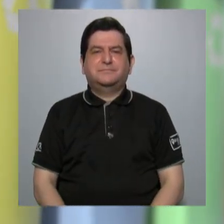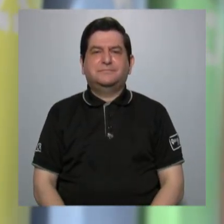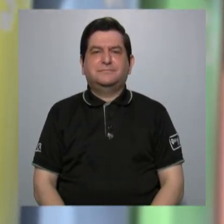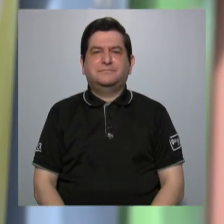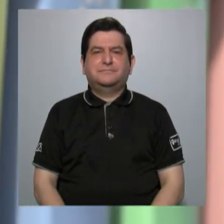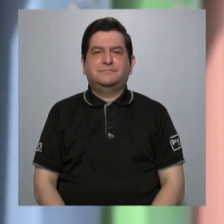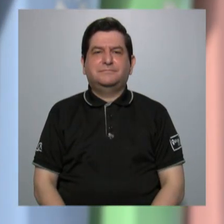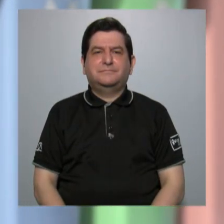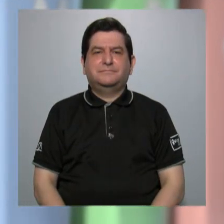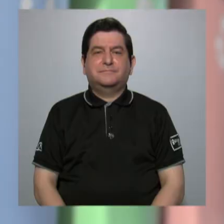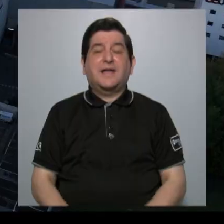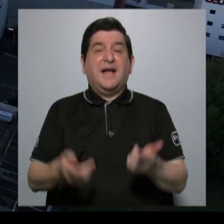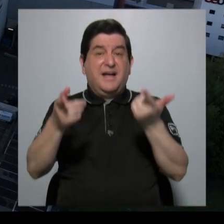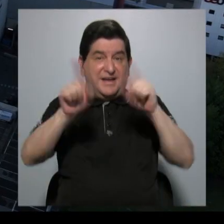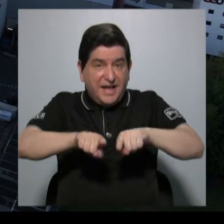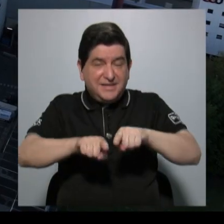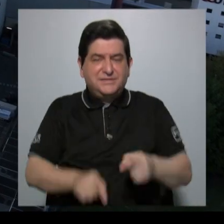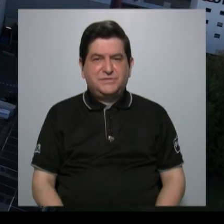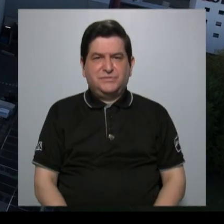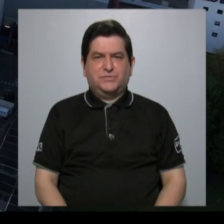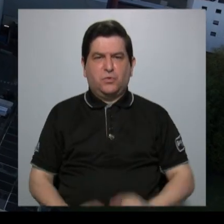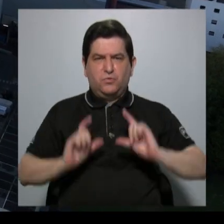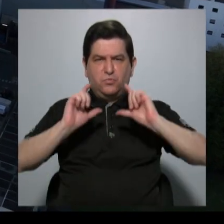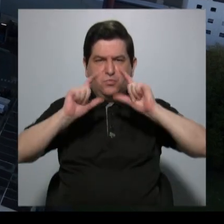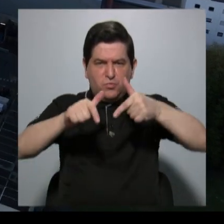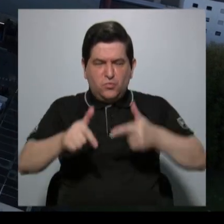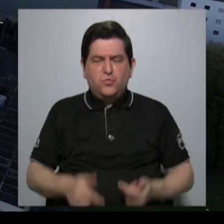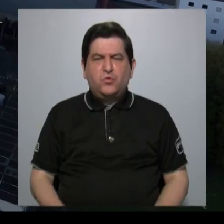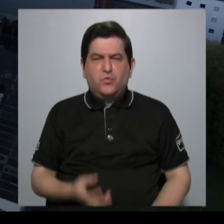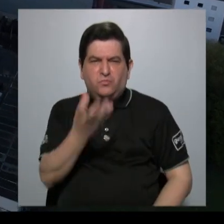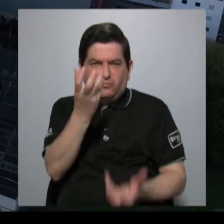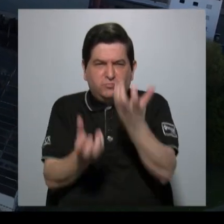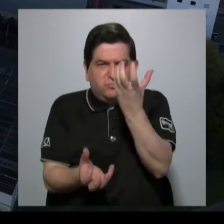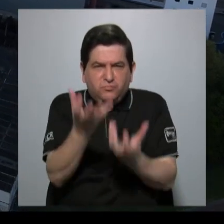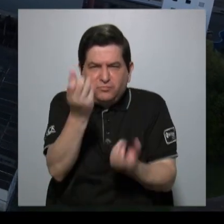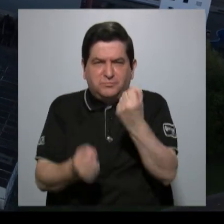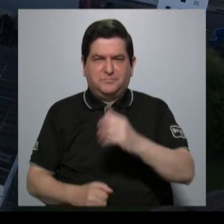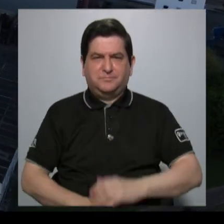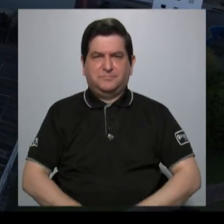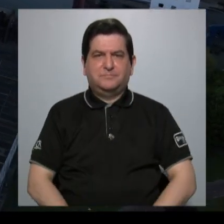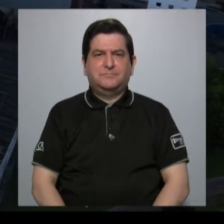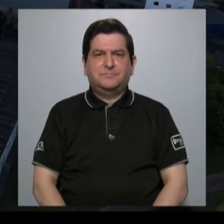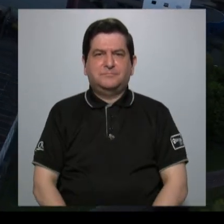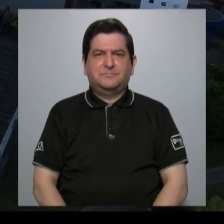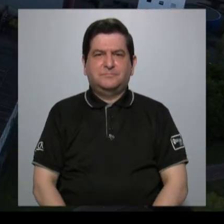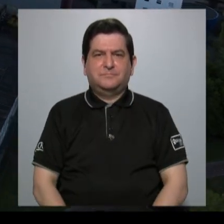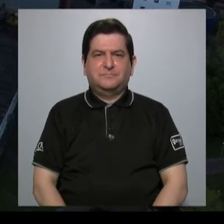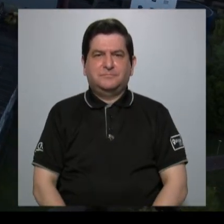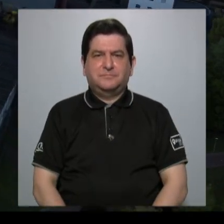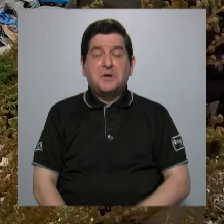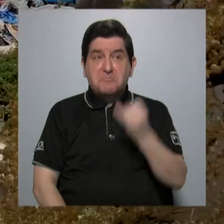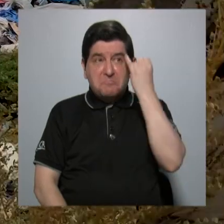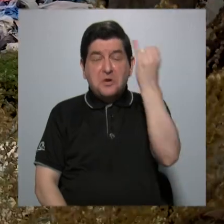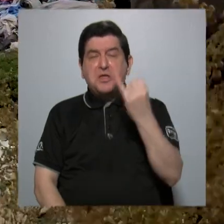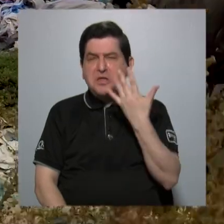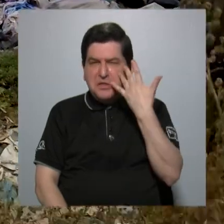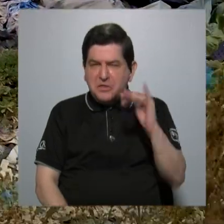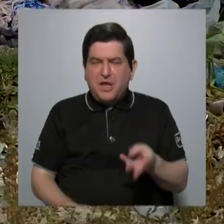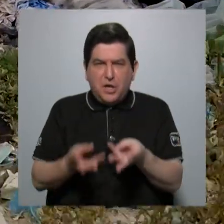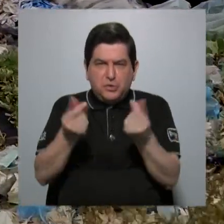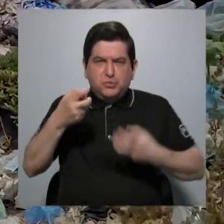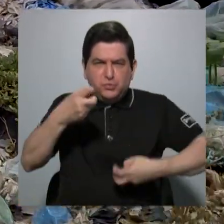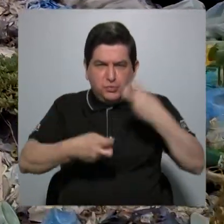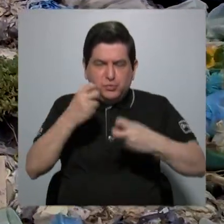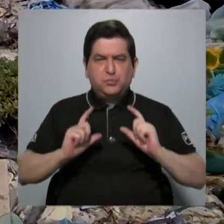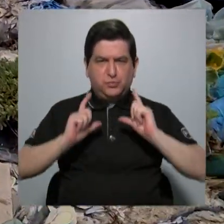país. Tal es el caso de la propuesta de incinerar los desechos sólidos. Si bien esta